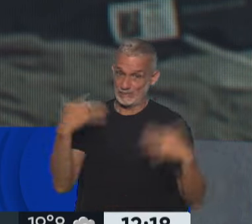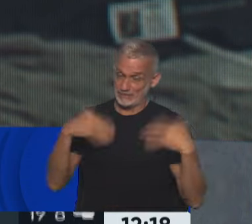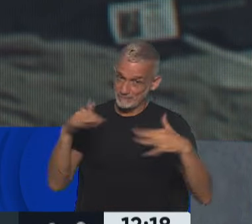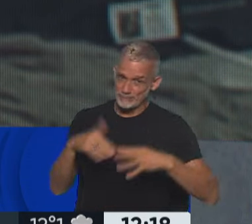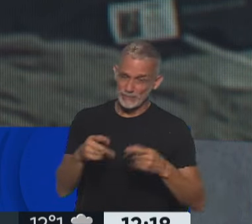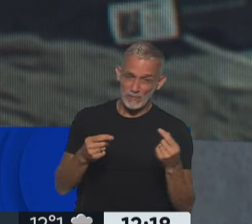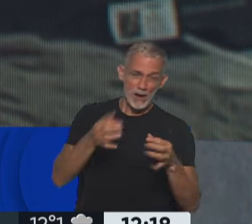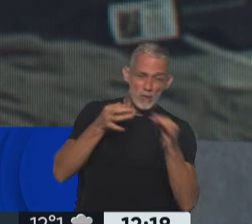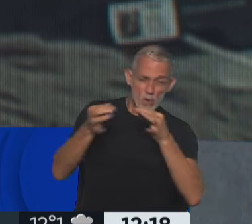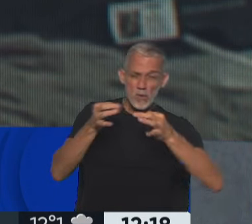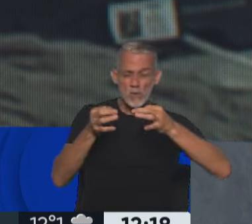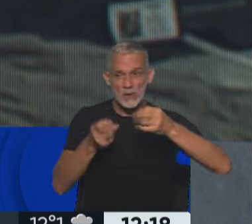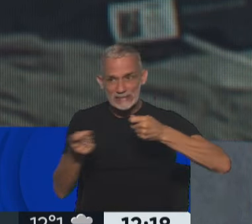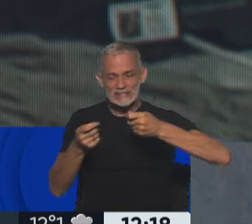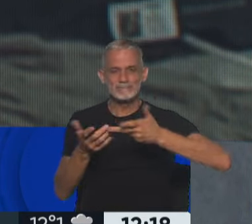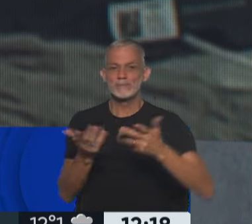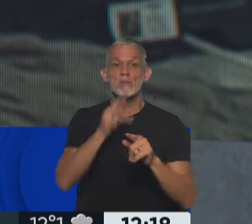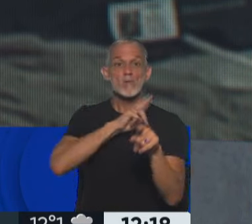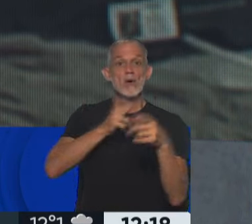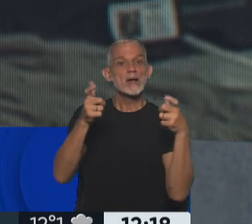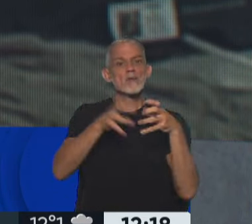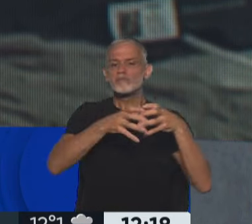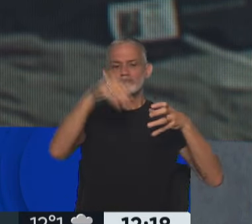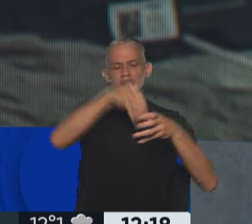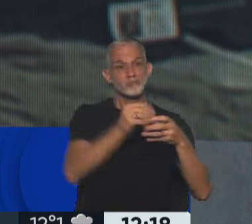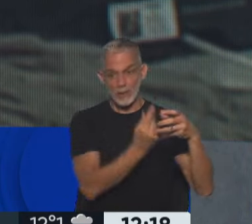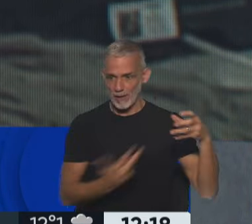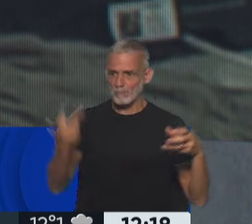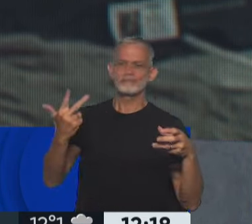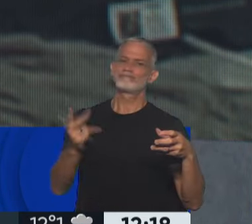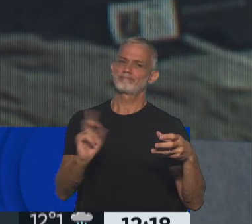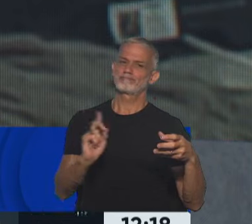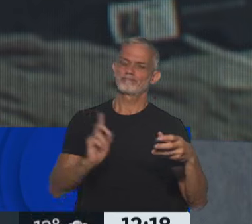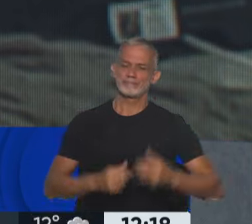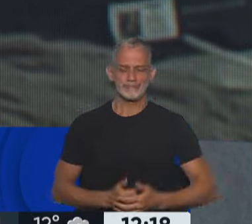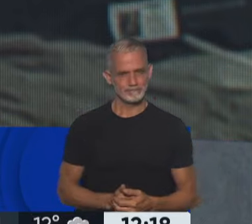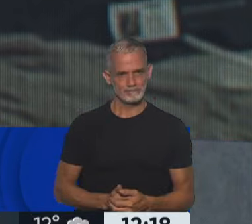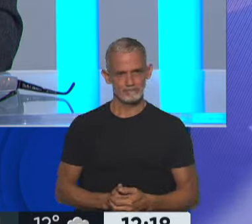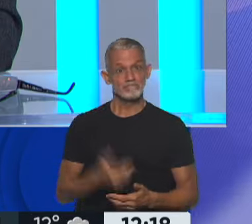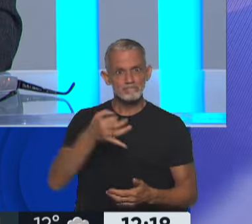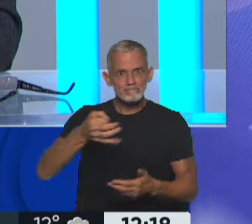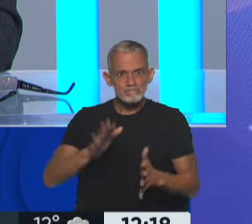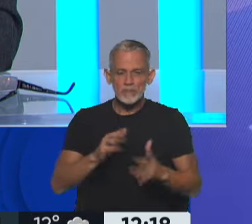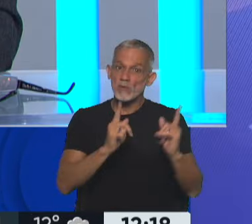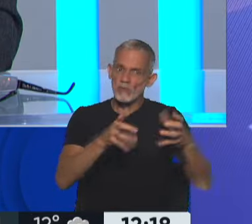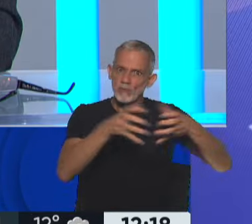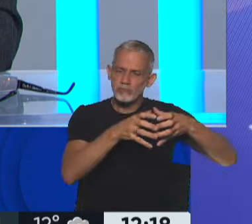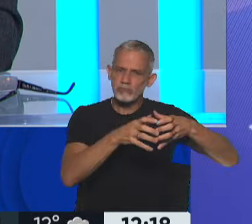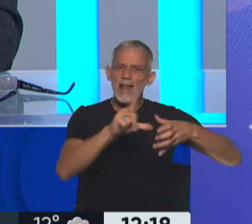negociación no pero ella permanece dentro del bloque no se ha sumado al nuevo bloque de sago Así es así es y va a permanecer dentro de la libertad